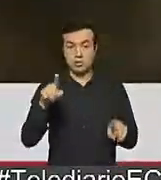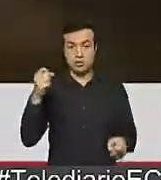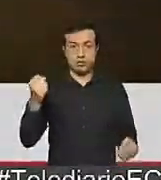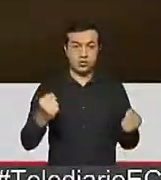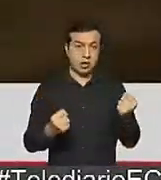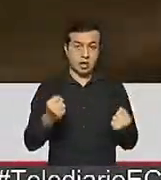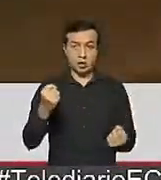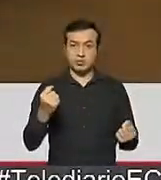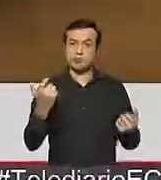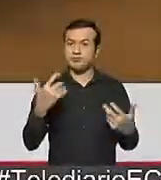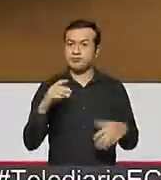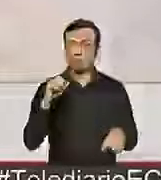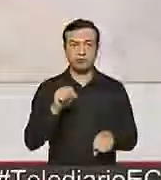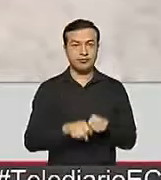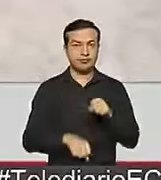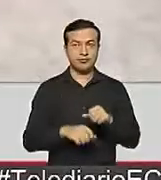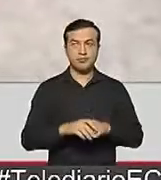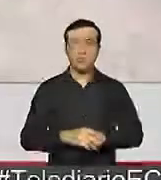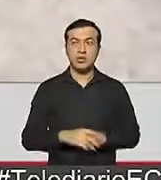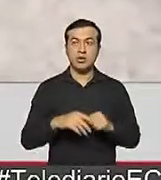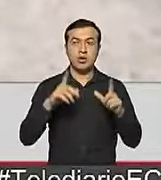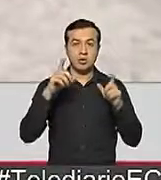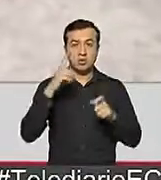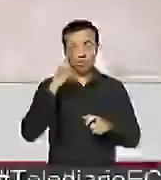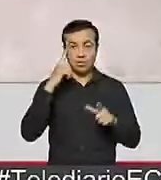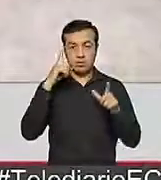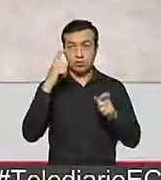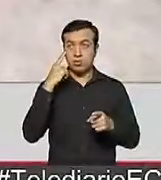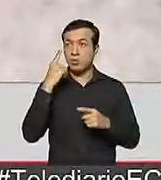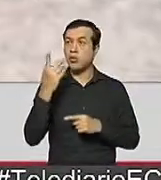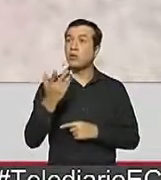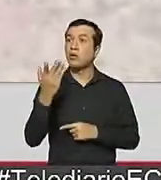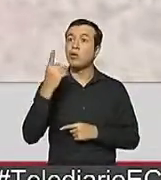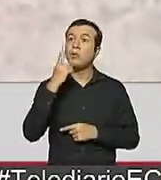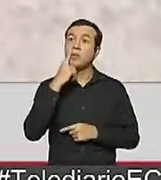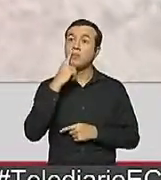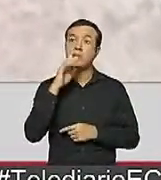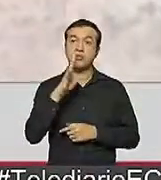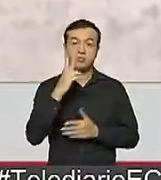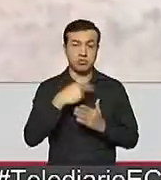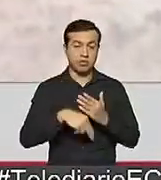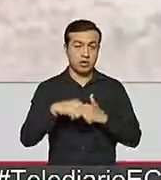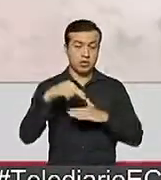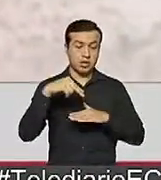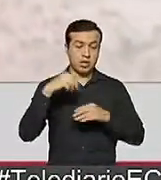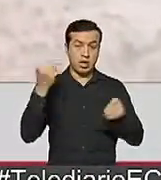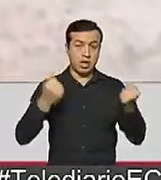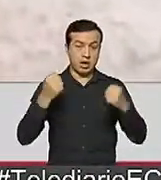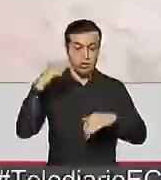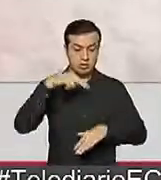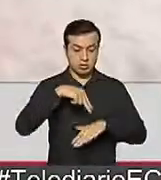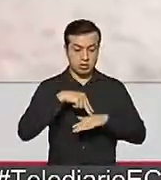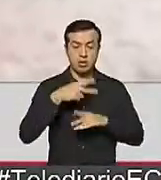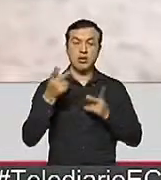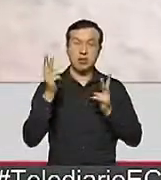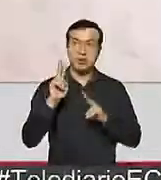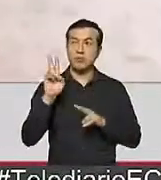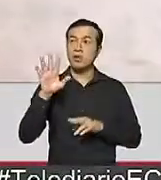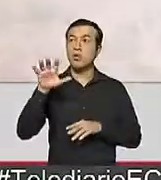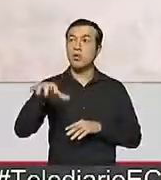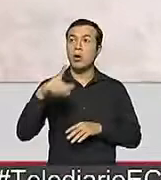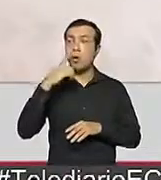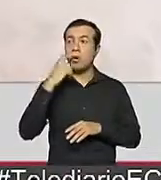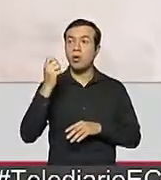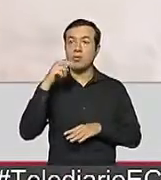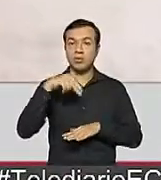quedaron atrapados en las avenidas. Una fotografía viral muestra a un padre con su hija sobre el techo de su vehículo, y tras ellos, otro